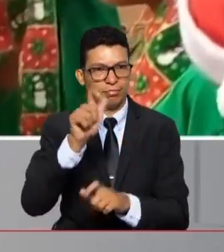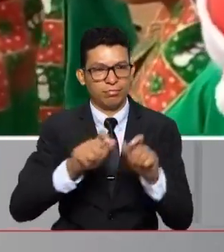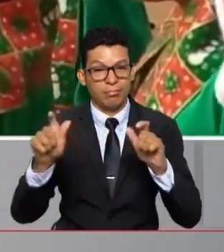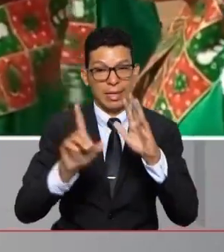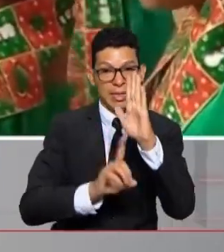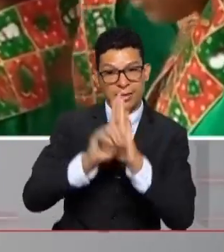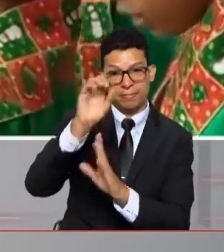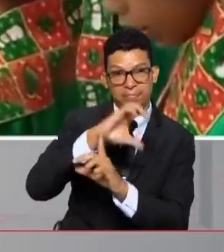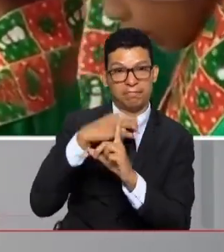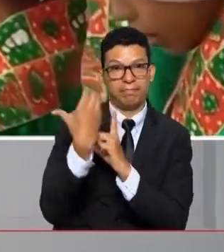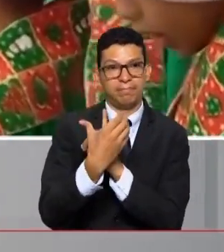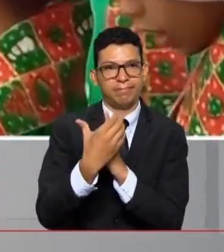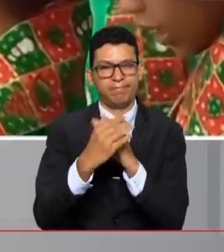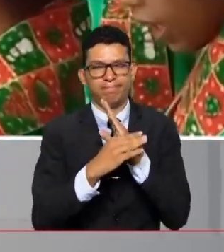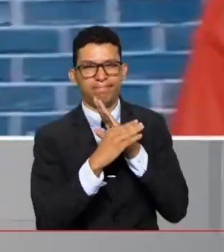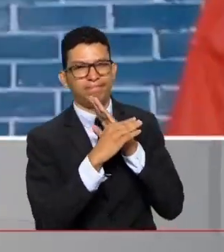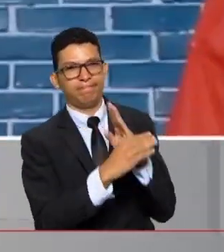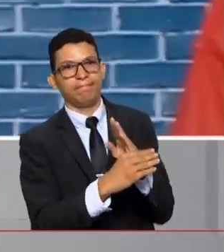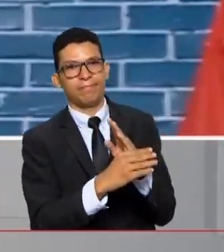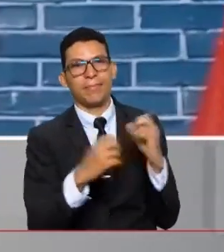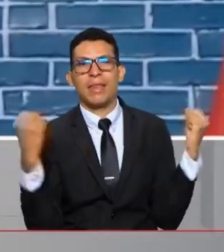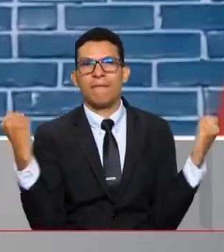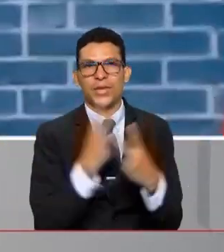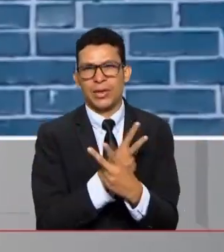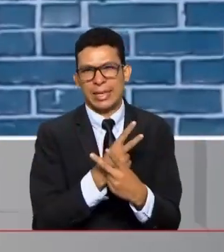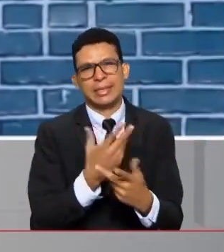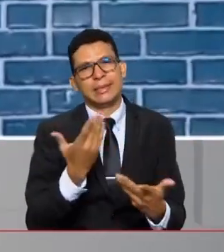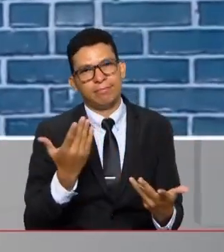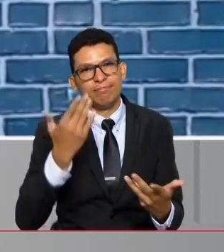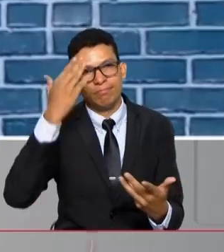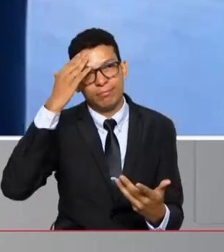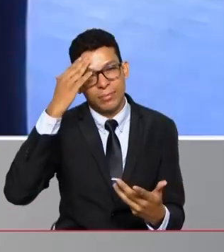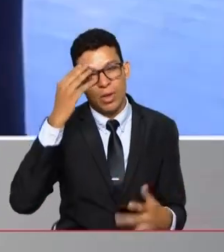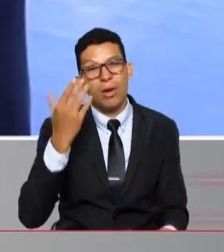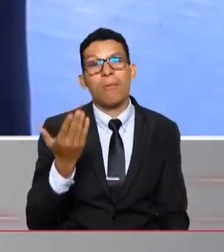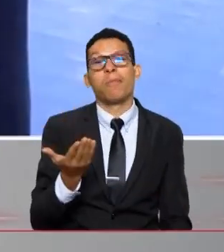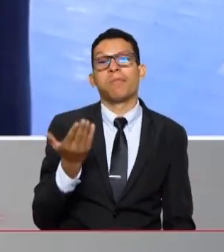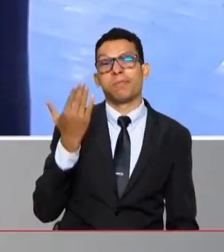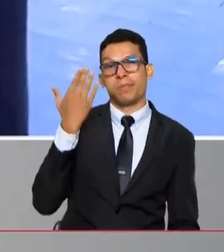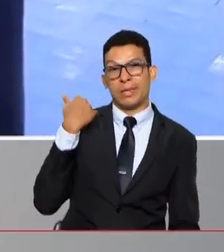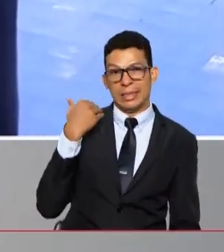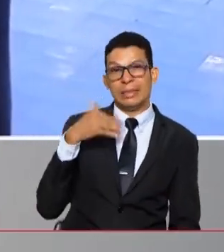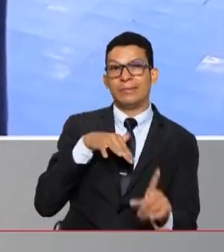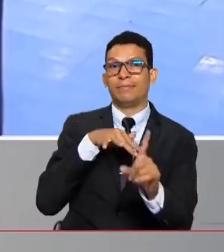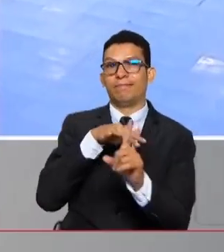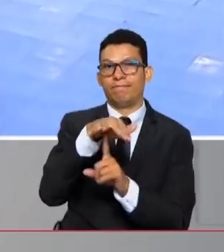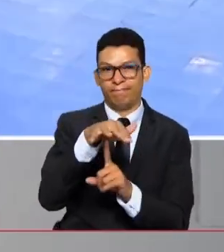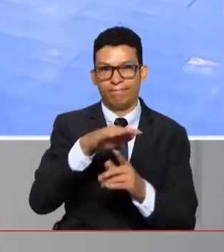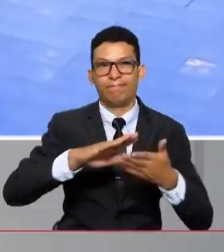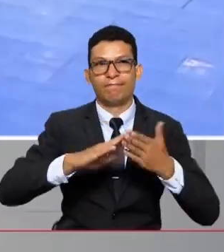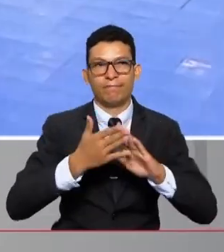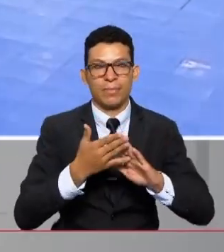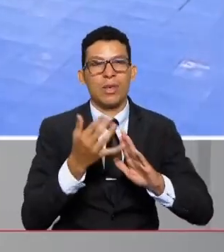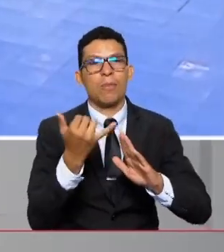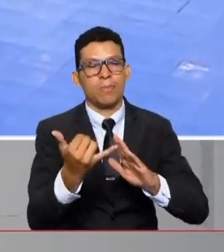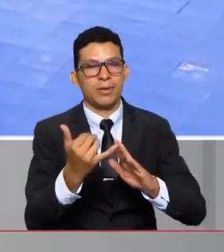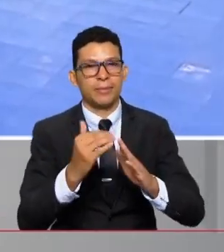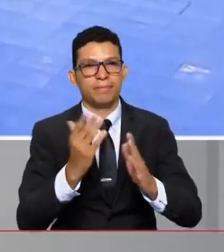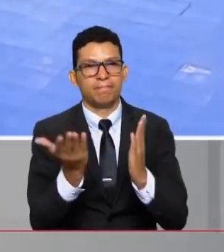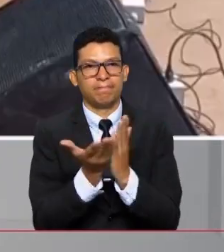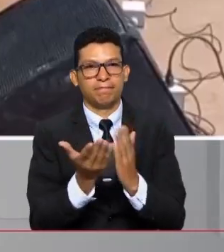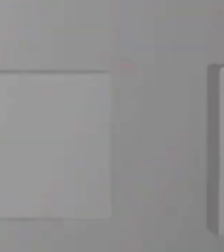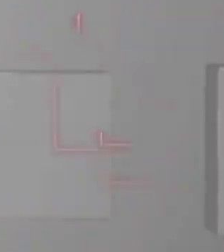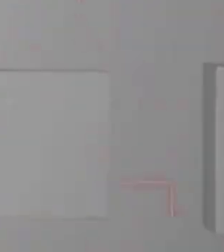desarrollo cultural y evitar actos de violencia como los que en el pasado afectaron a la comunidad educativa.